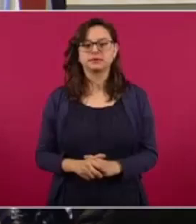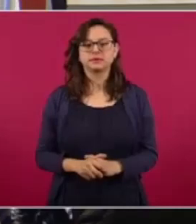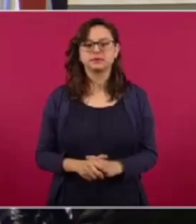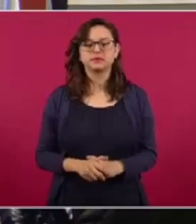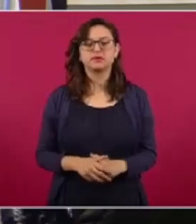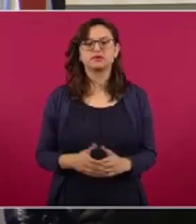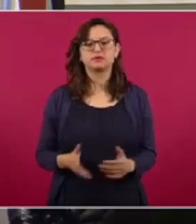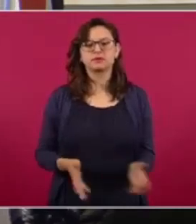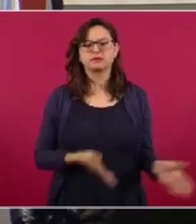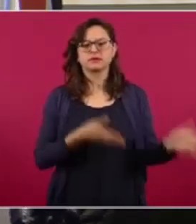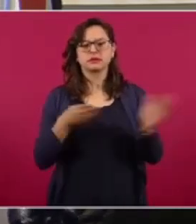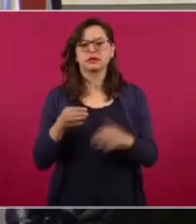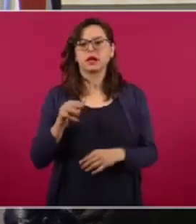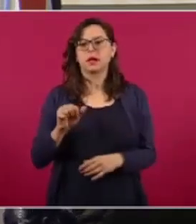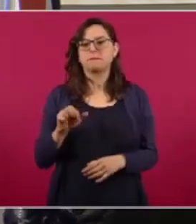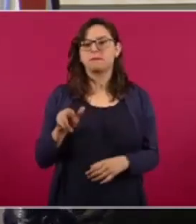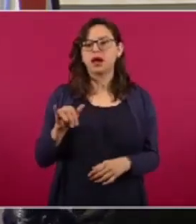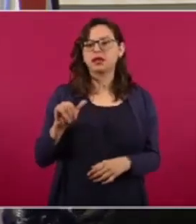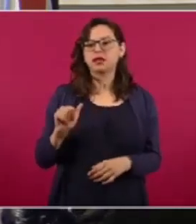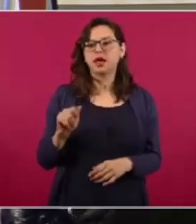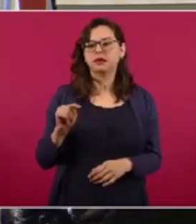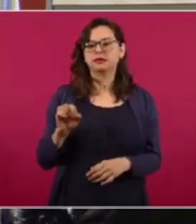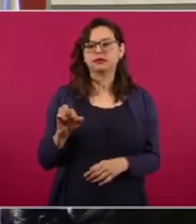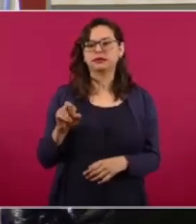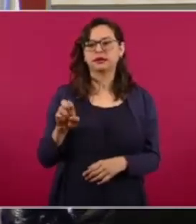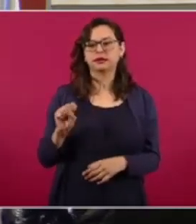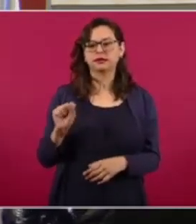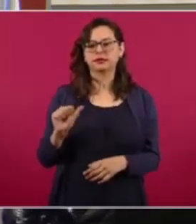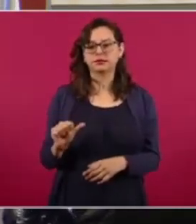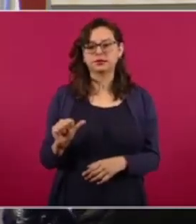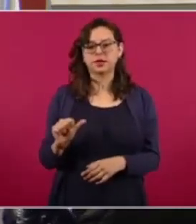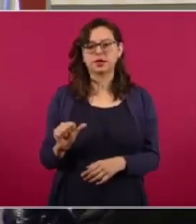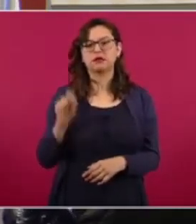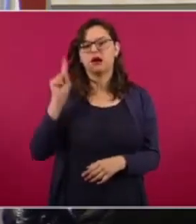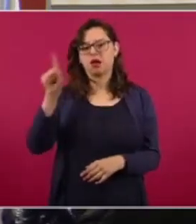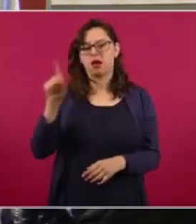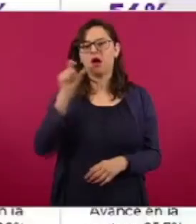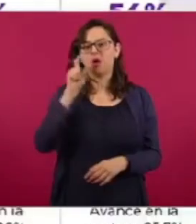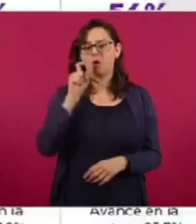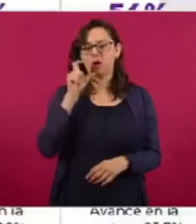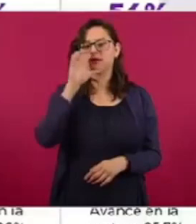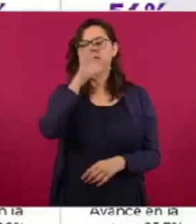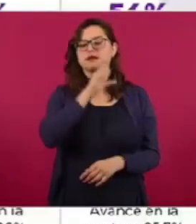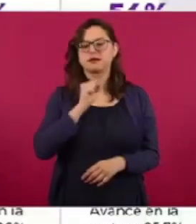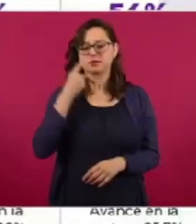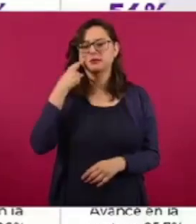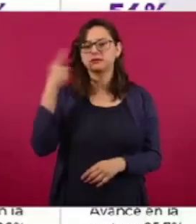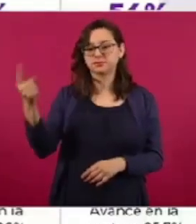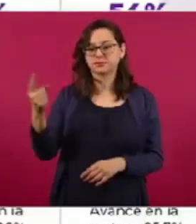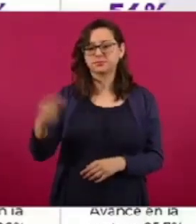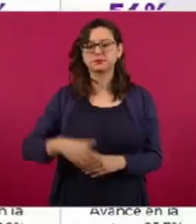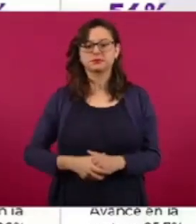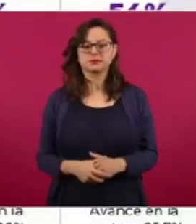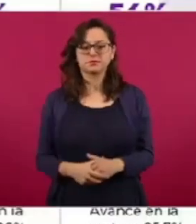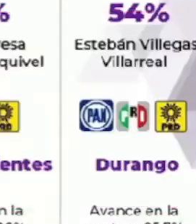María Teresa Jiménez Esquivel, en Aguascalientes, tiene